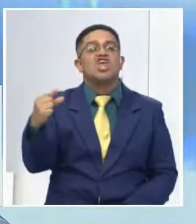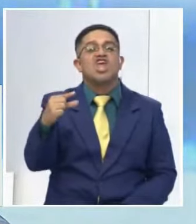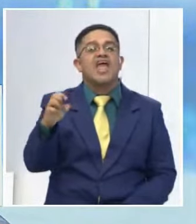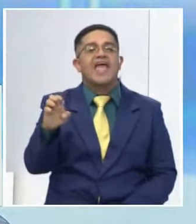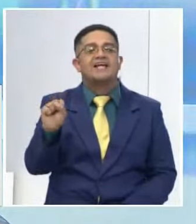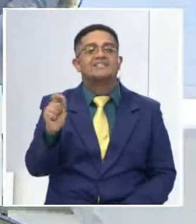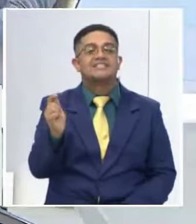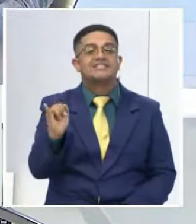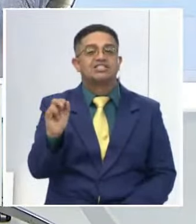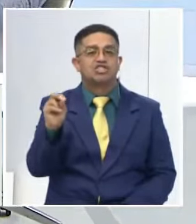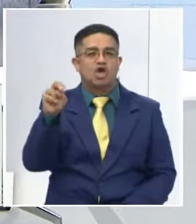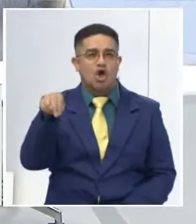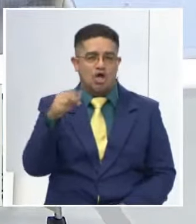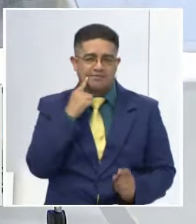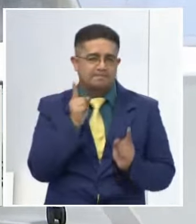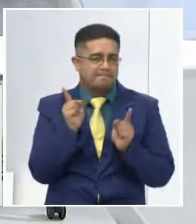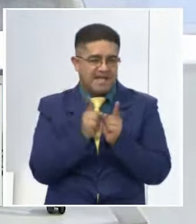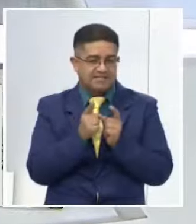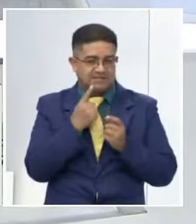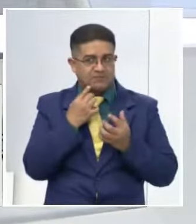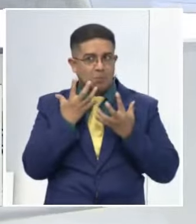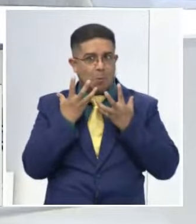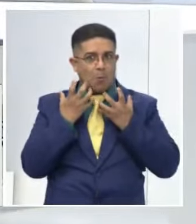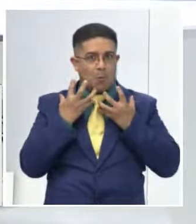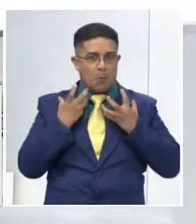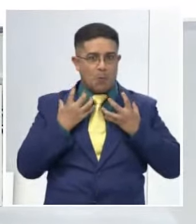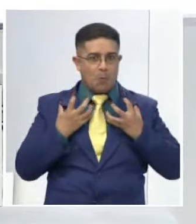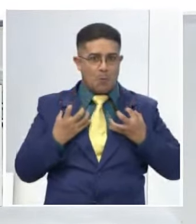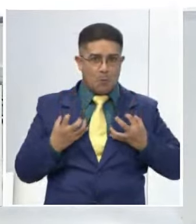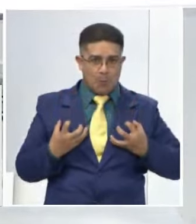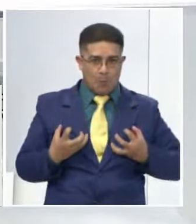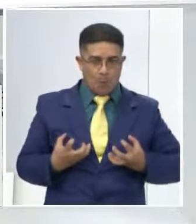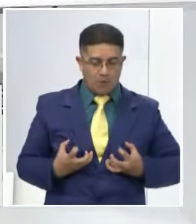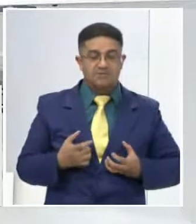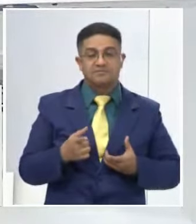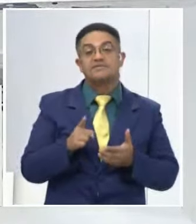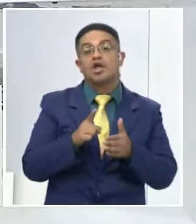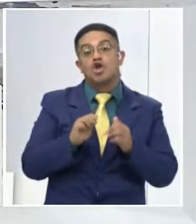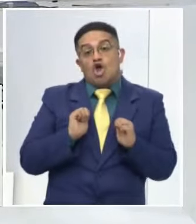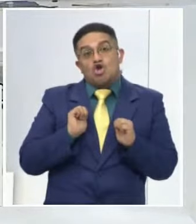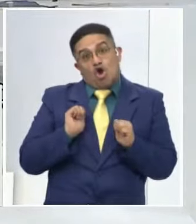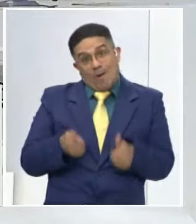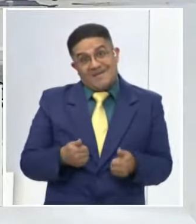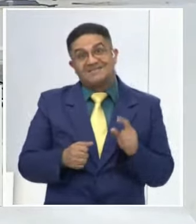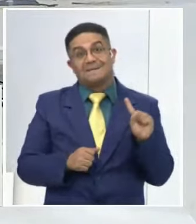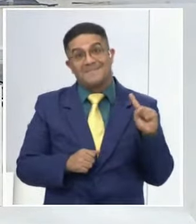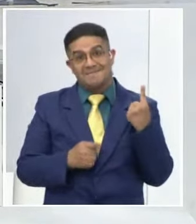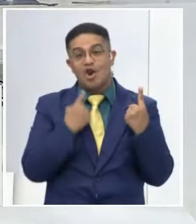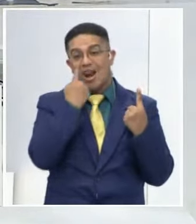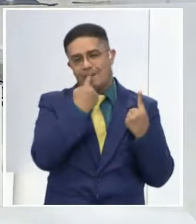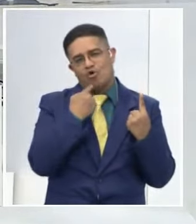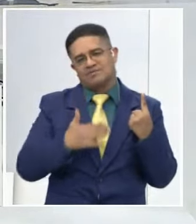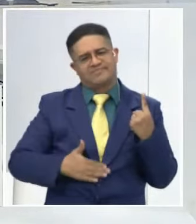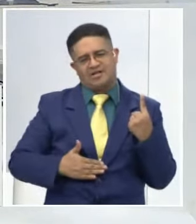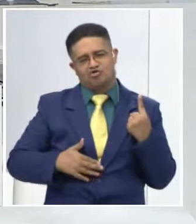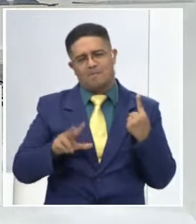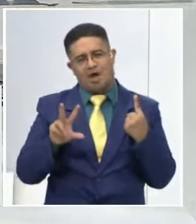y moléculas un poco más pequeñas al momento de pasar al estómago. Entonces, por eso es que la digestión comienza en boca y no comienzan en el